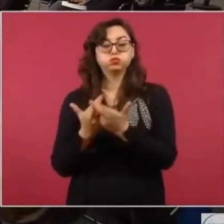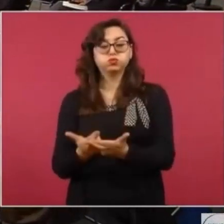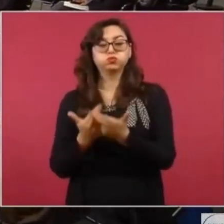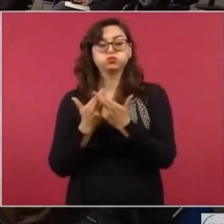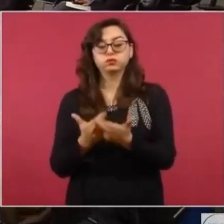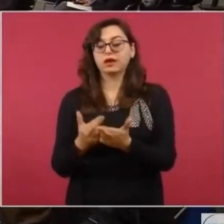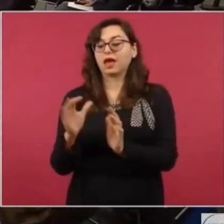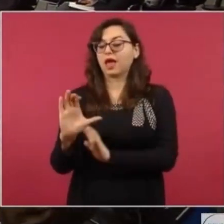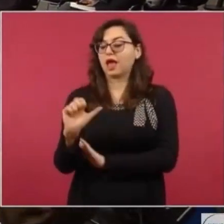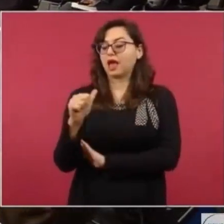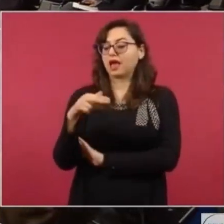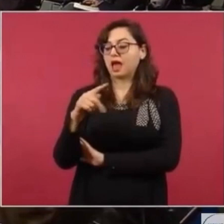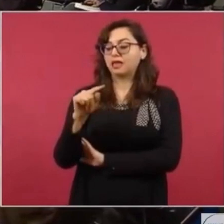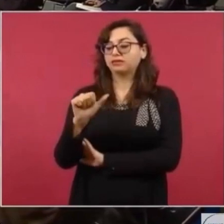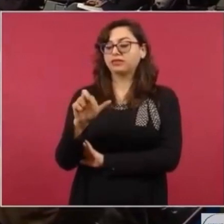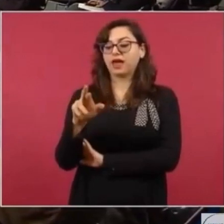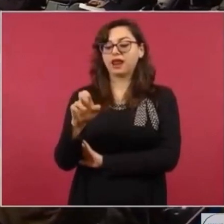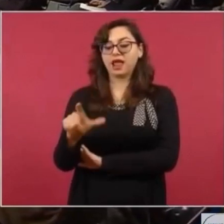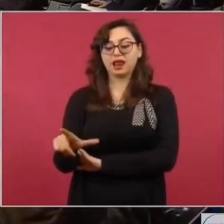Cantarell,